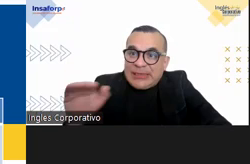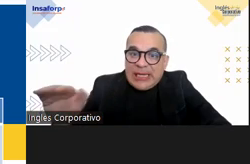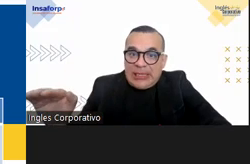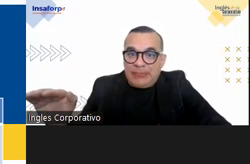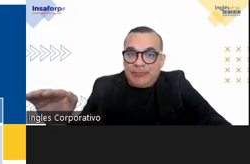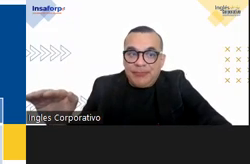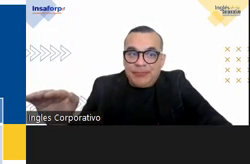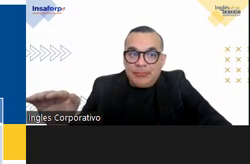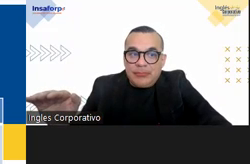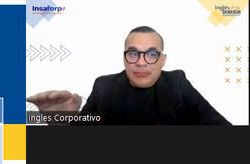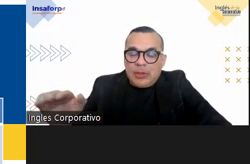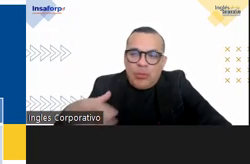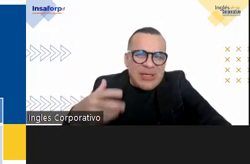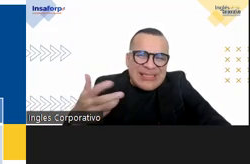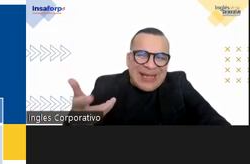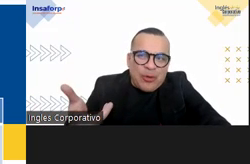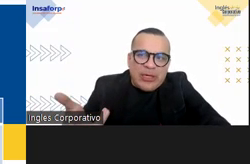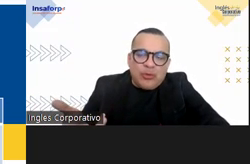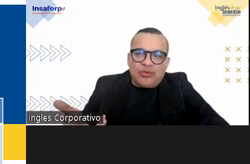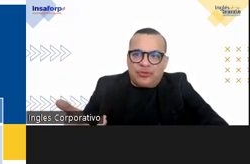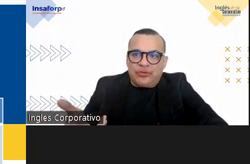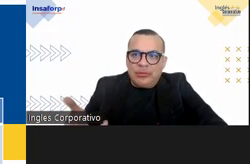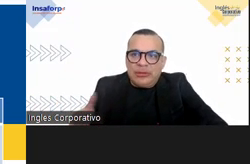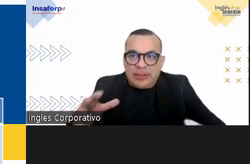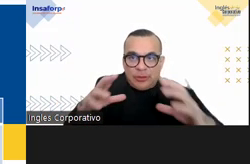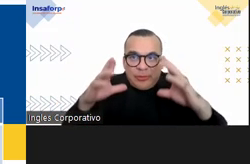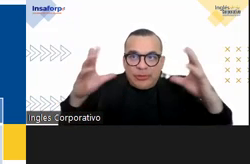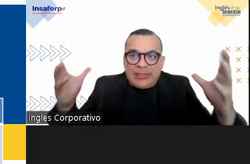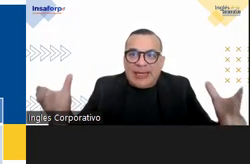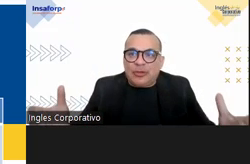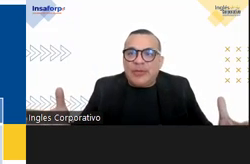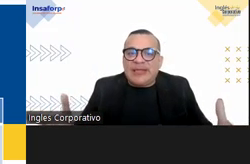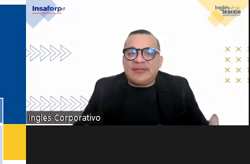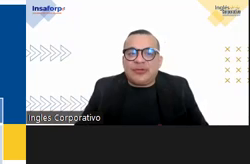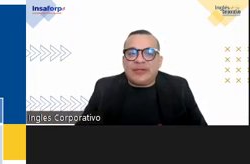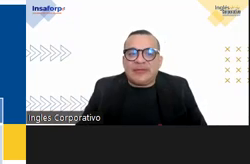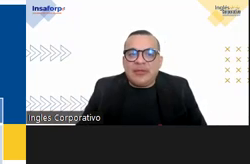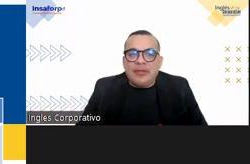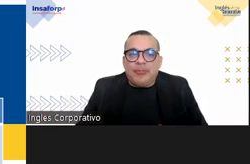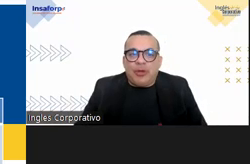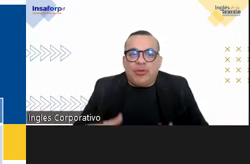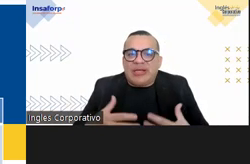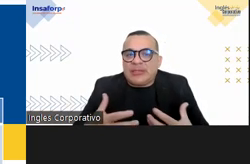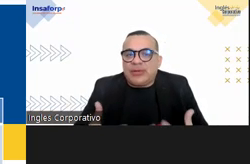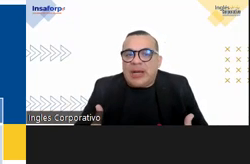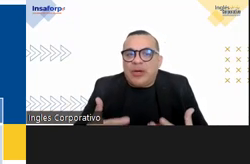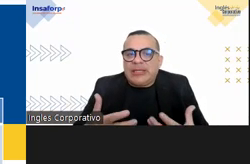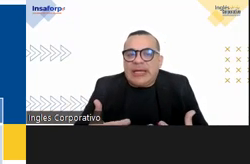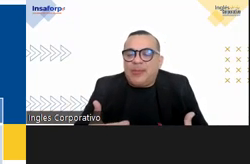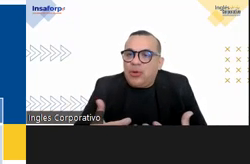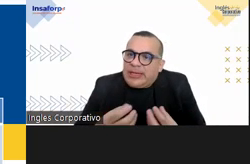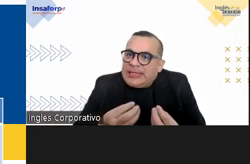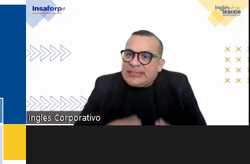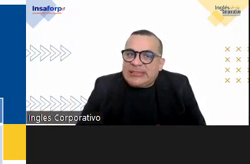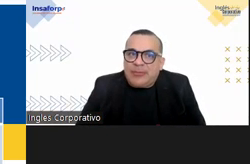es fundamental. ¿Cómo asignamos recursos dentro de la toma de decisiones? Bueno, nos aseguramos